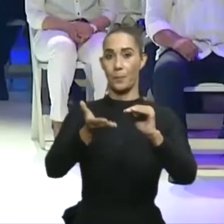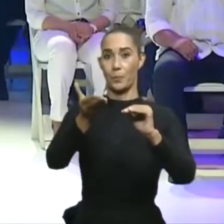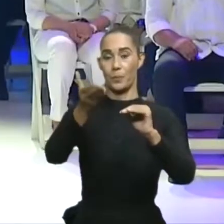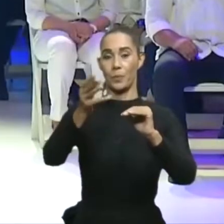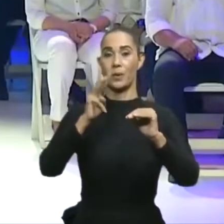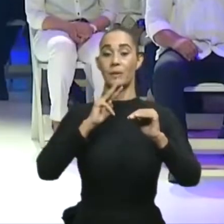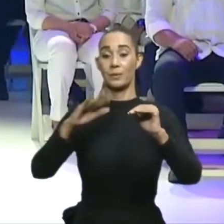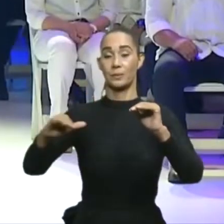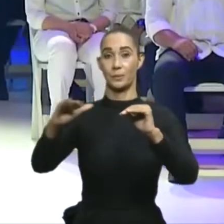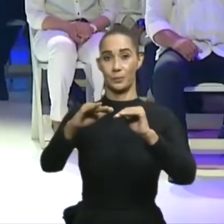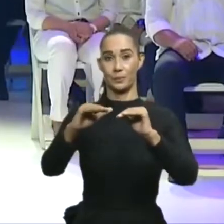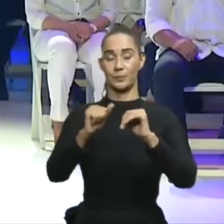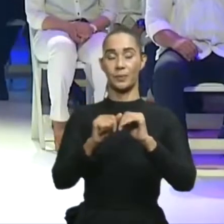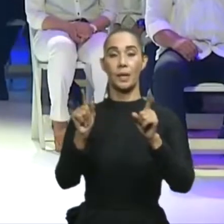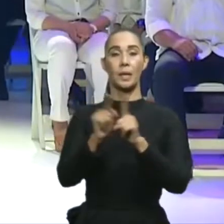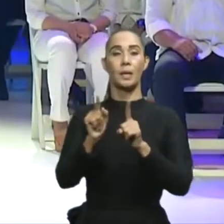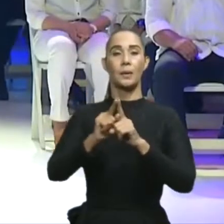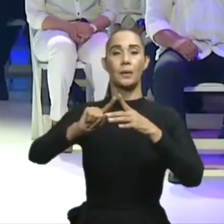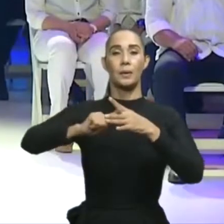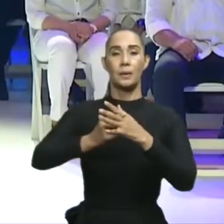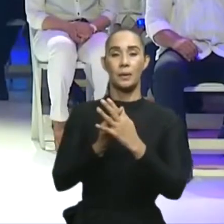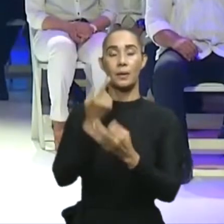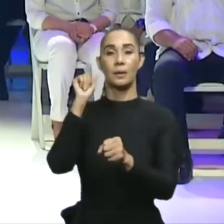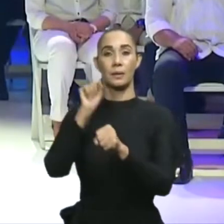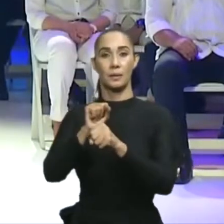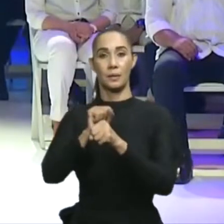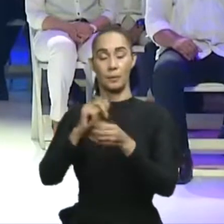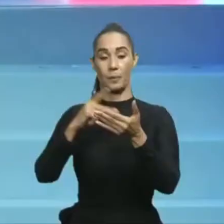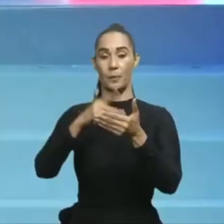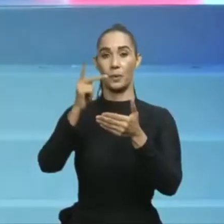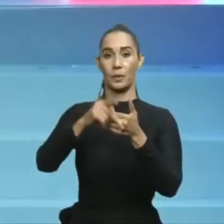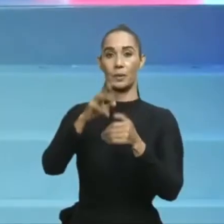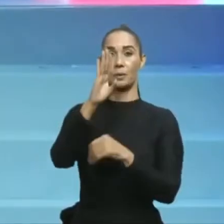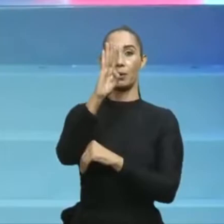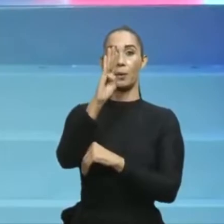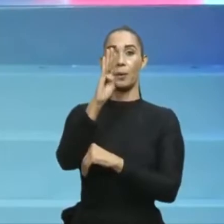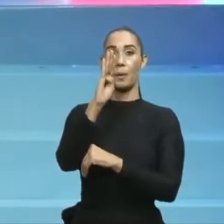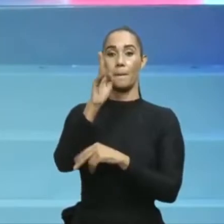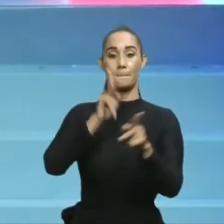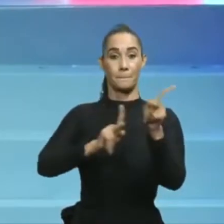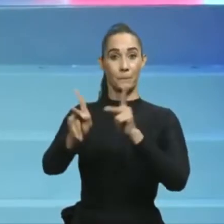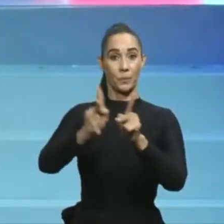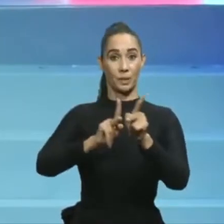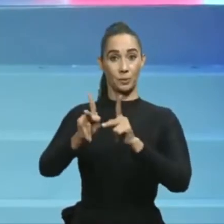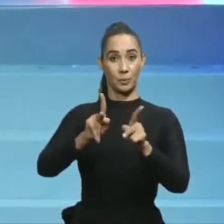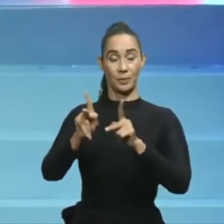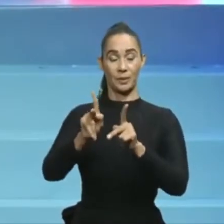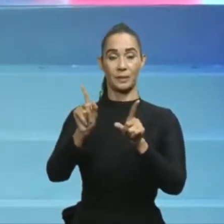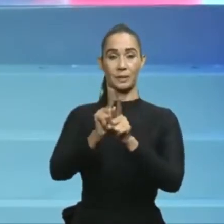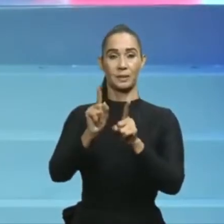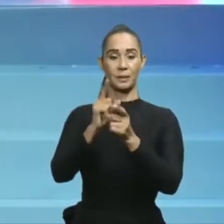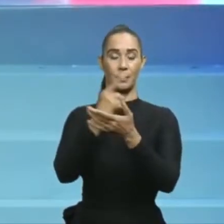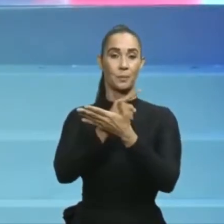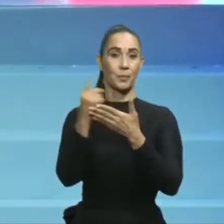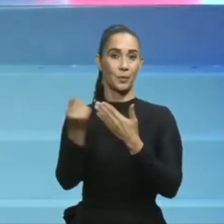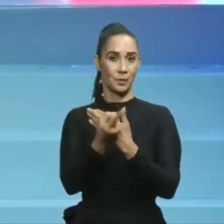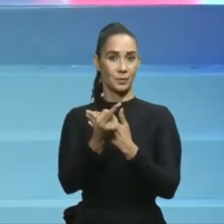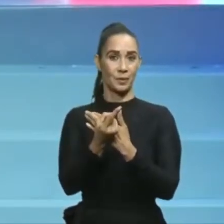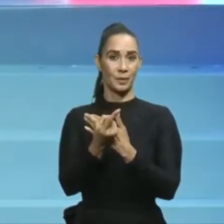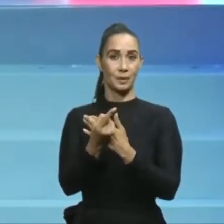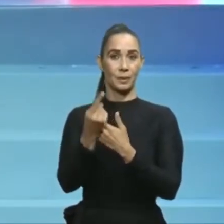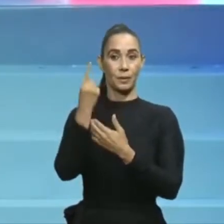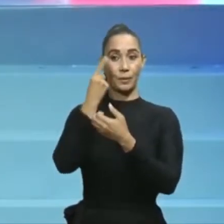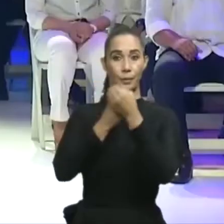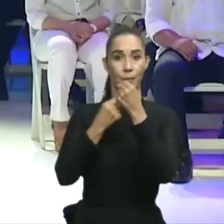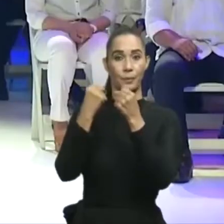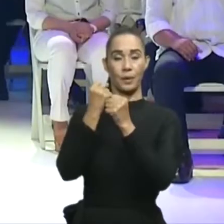mismo ímpetu también van a comenzar los trabajos del proyecto bergantín en puerto plata en las próximas semanas después de más de un